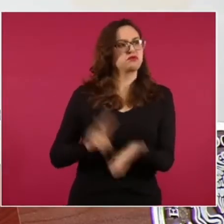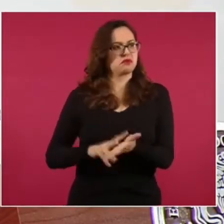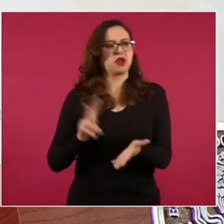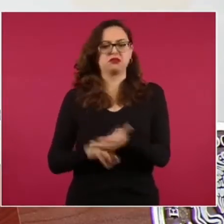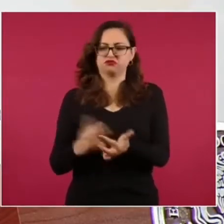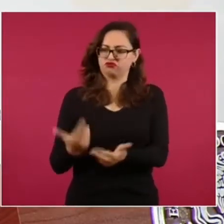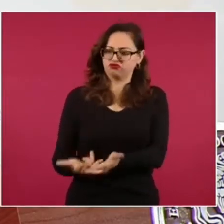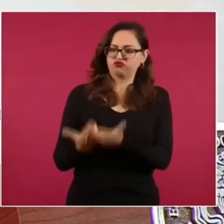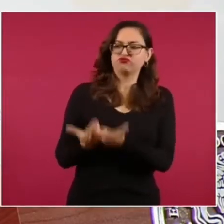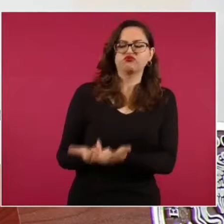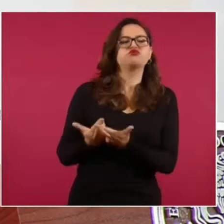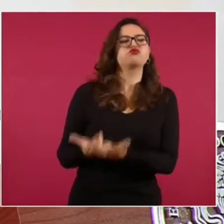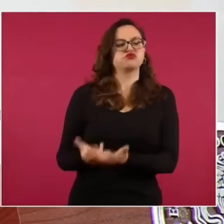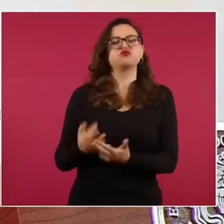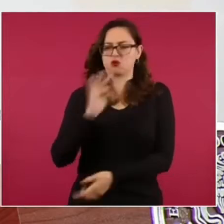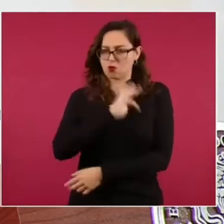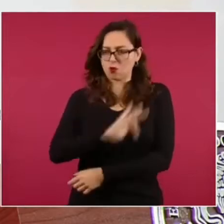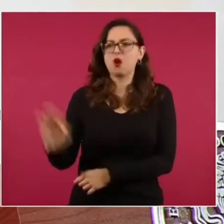todavía.